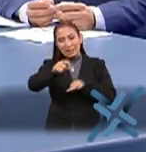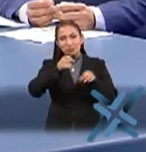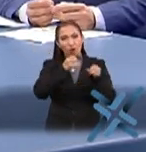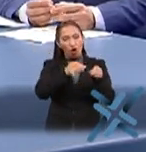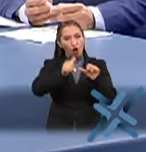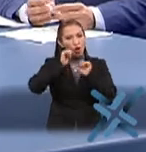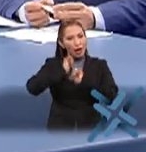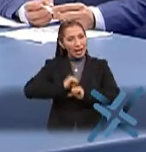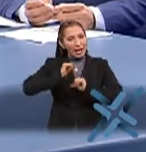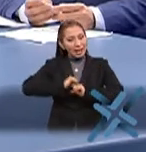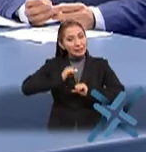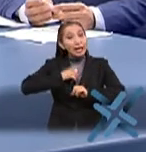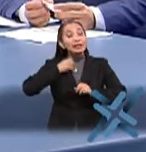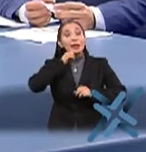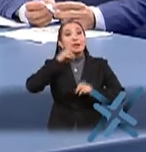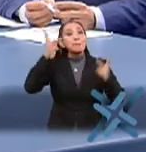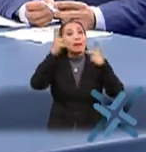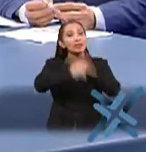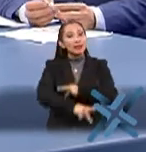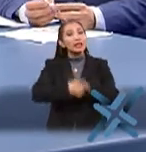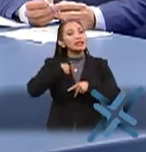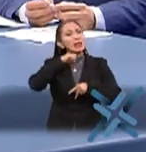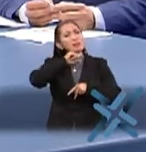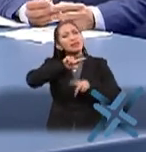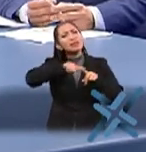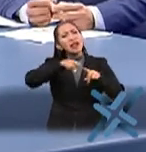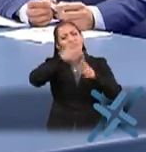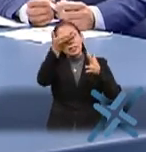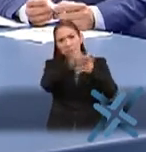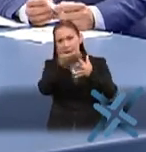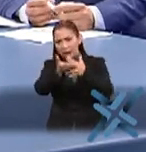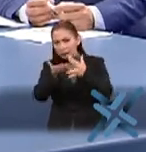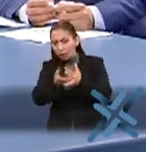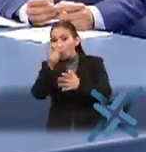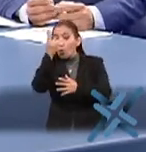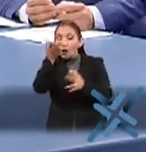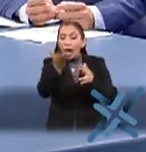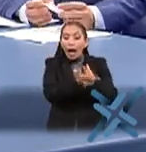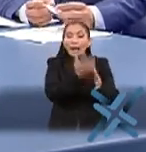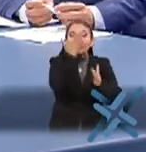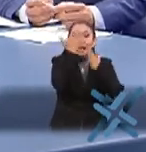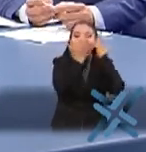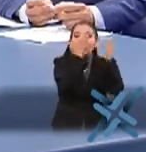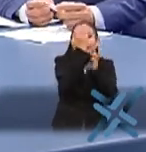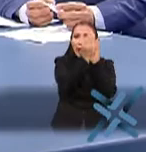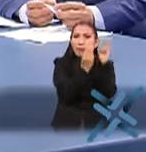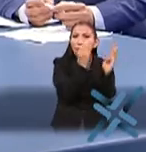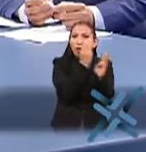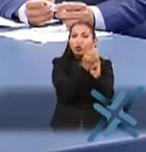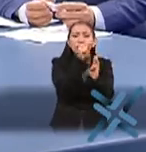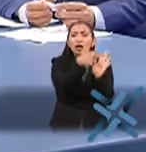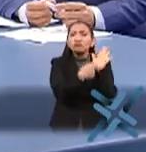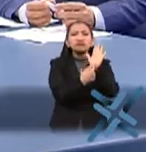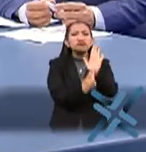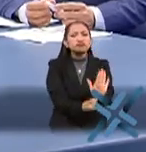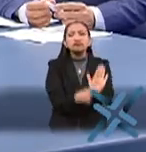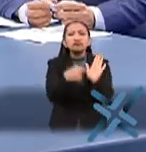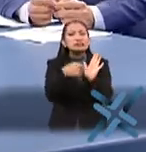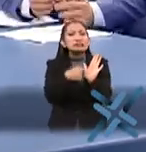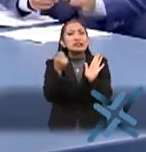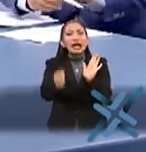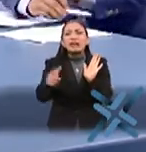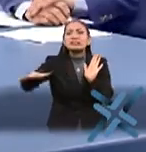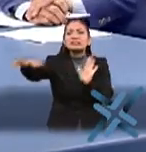tenemos padrinos especiales, pero normalmente tendremos diferentes secciones. Una de ellas es Estudiar en el Mundo, donde les vamos a presentar